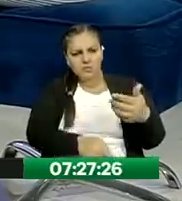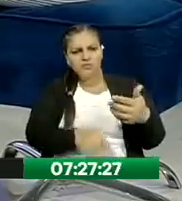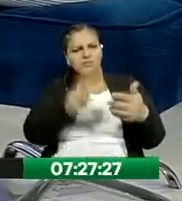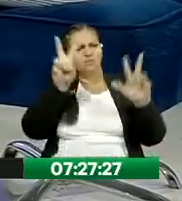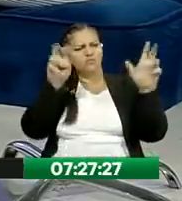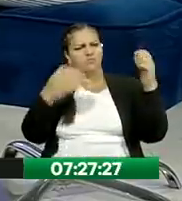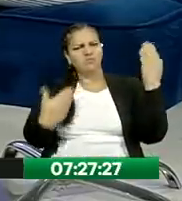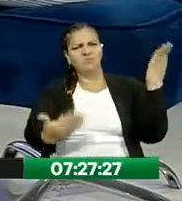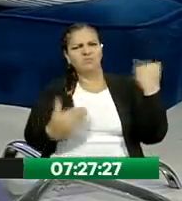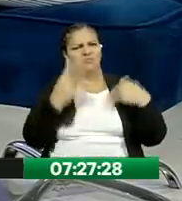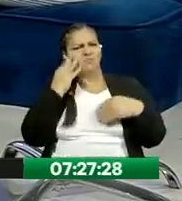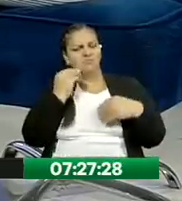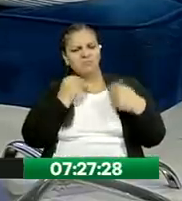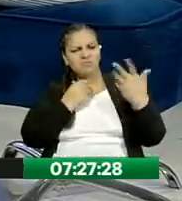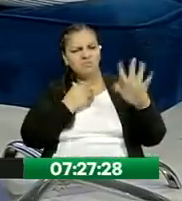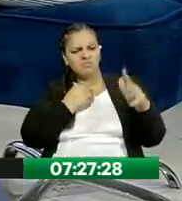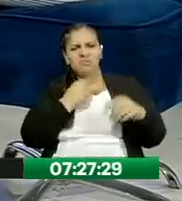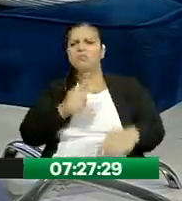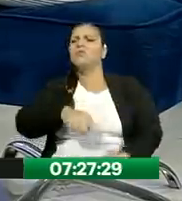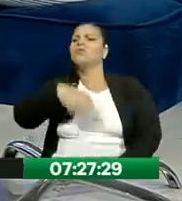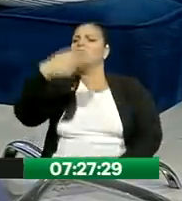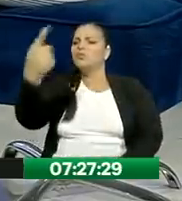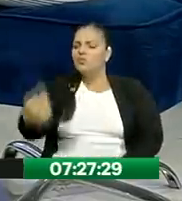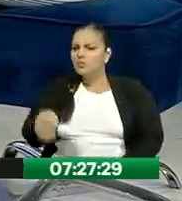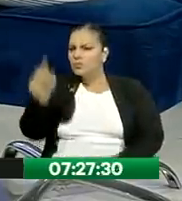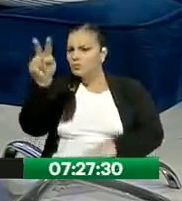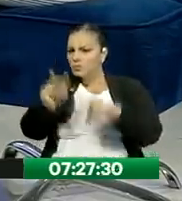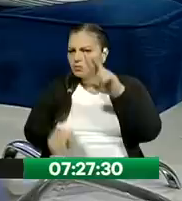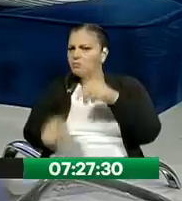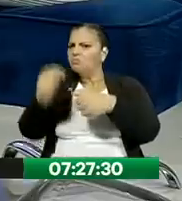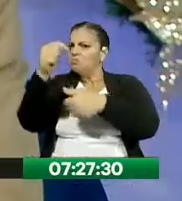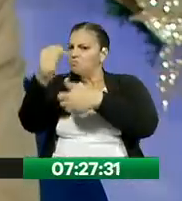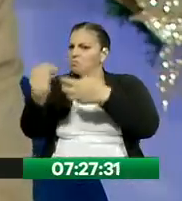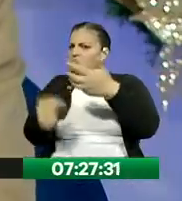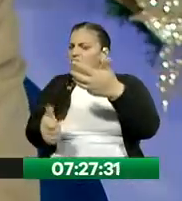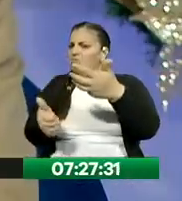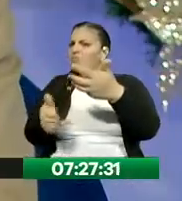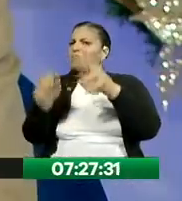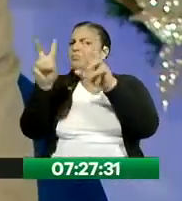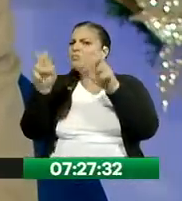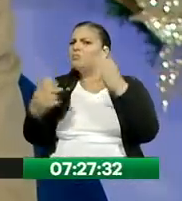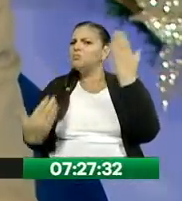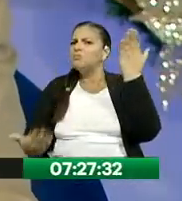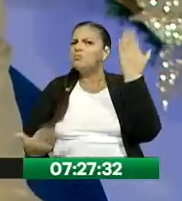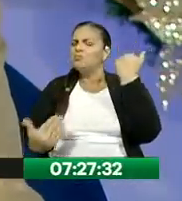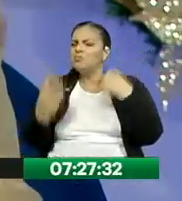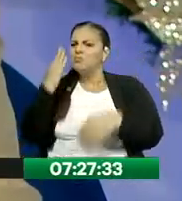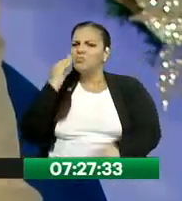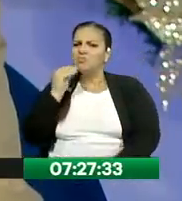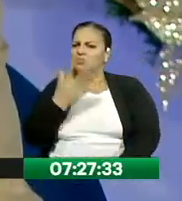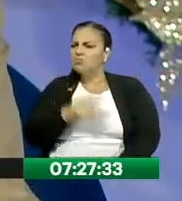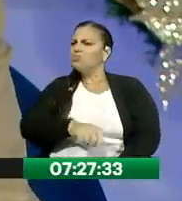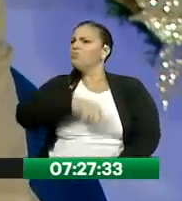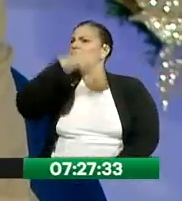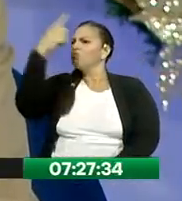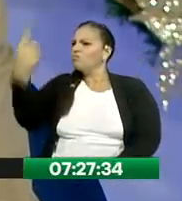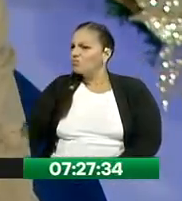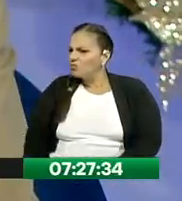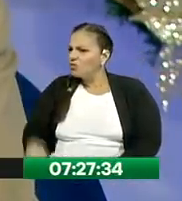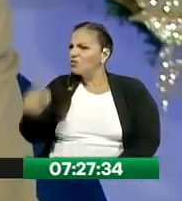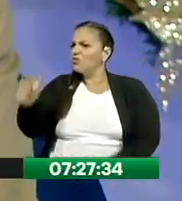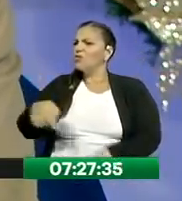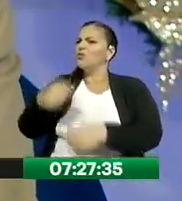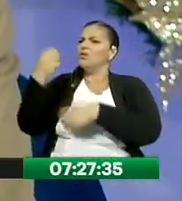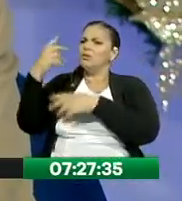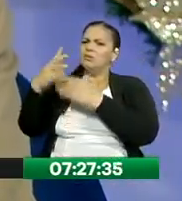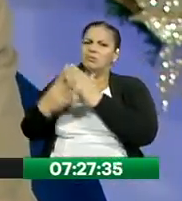asuman la función tendrán que asumir también esos conocimientos de la estructura política